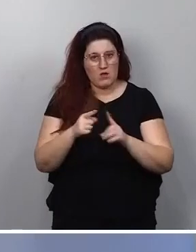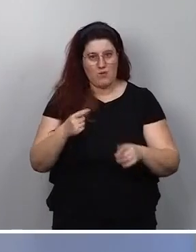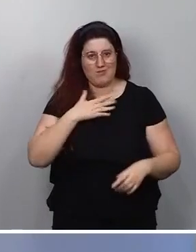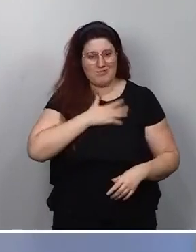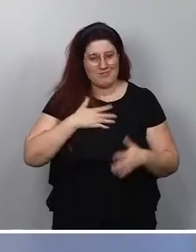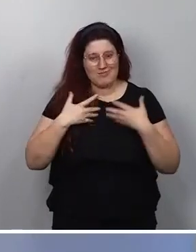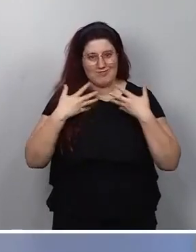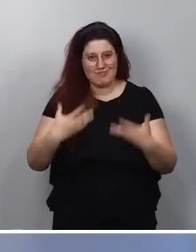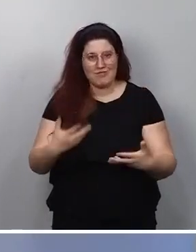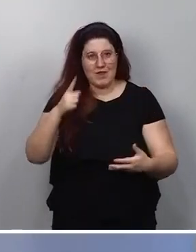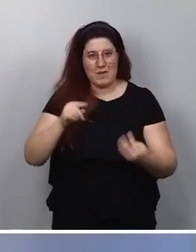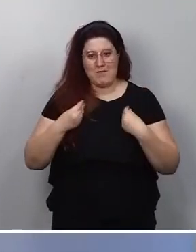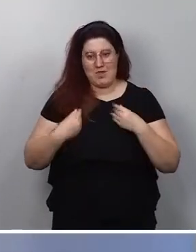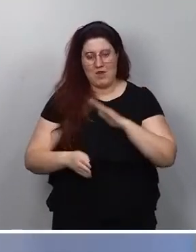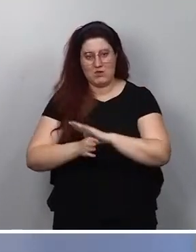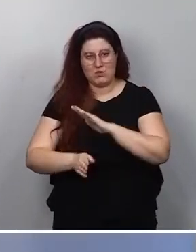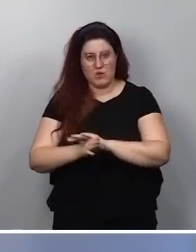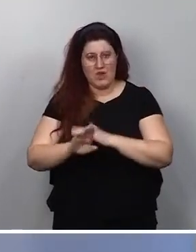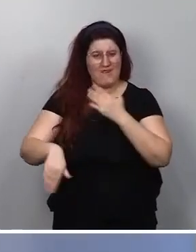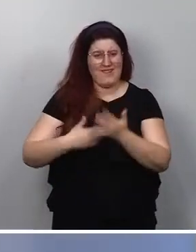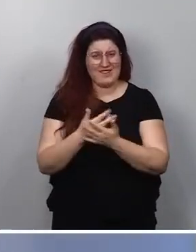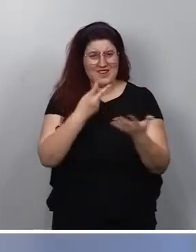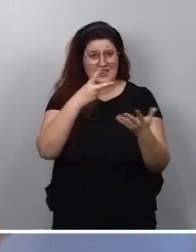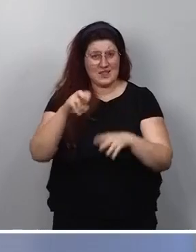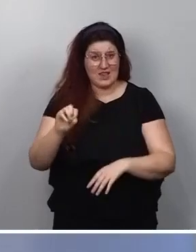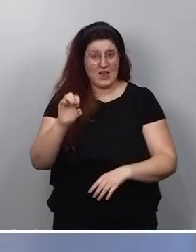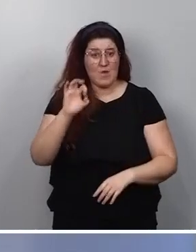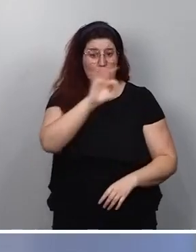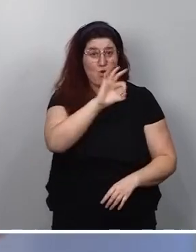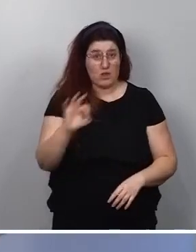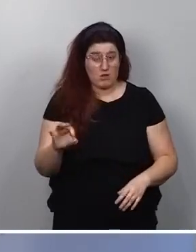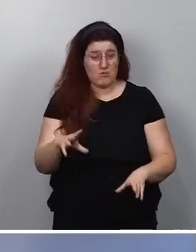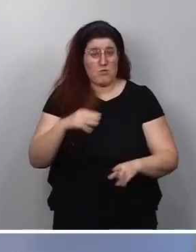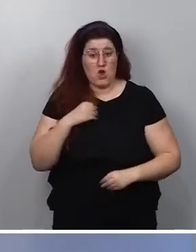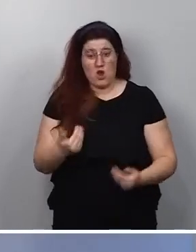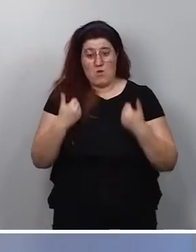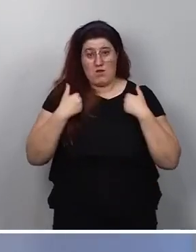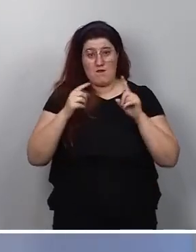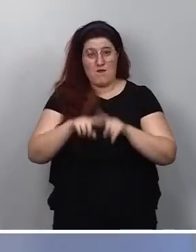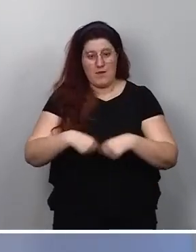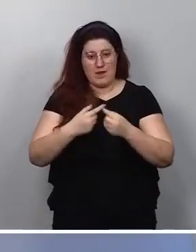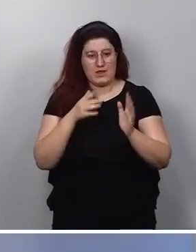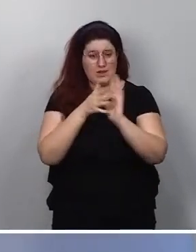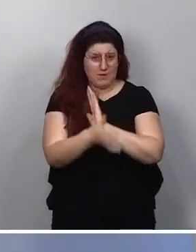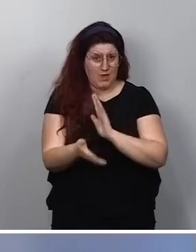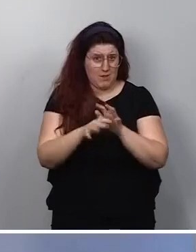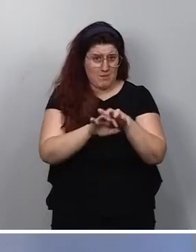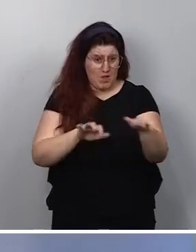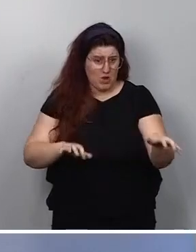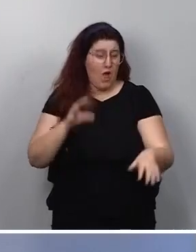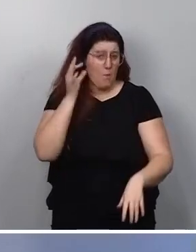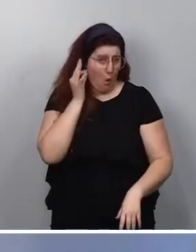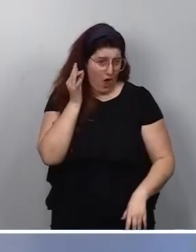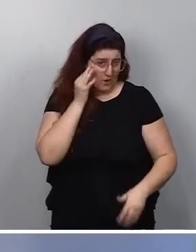mantenimiento de la vida hasta un 70 por de esa carga de trabajo la asumen las familias lo que quiere decir que la siguen asumiendo mayoritariamente las